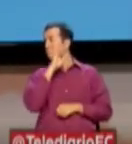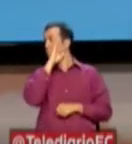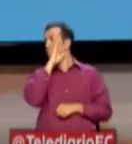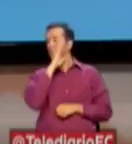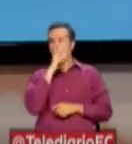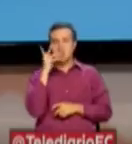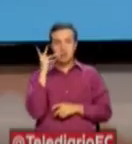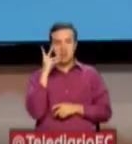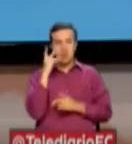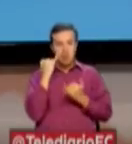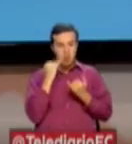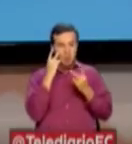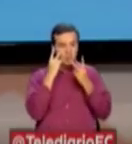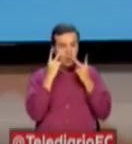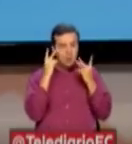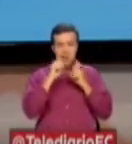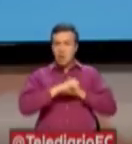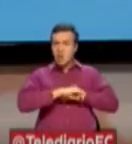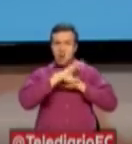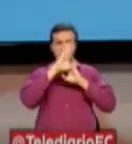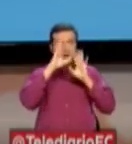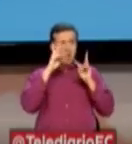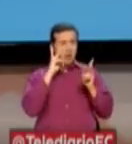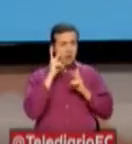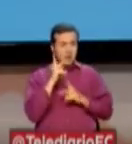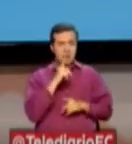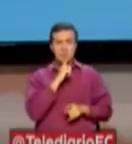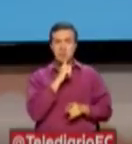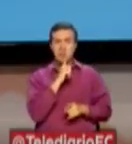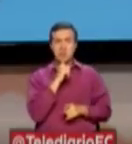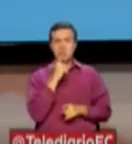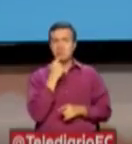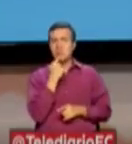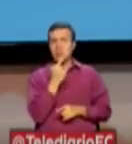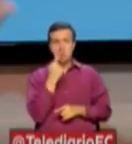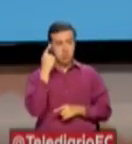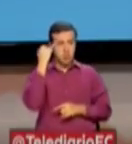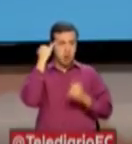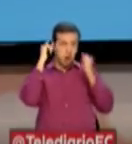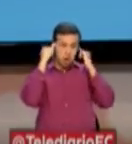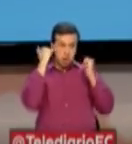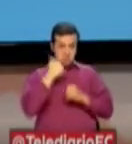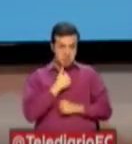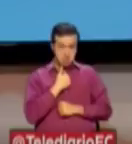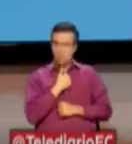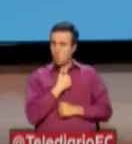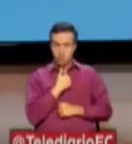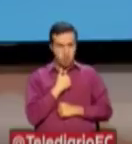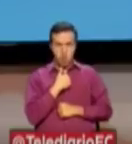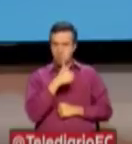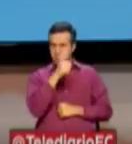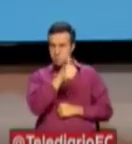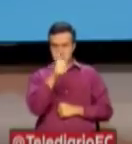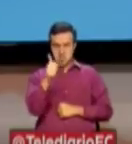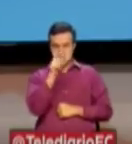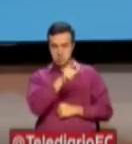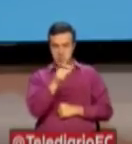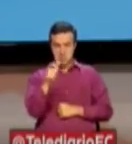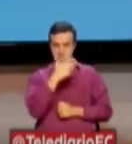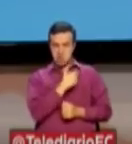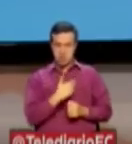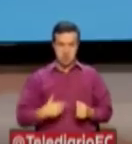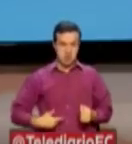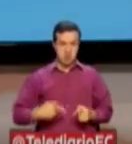alertas claras de en base a pronunciamientos porque no es que estamos nosotros inventando nada en base a los pronunciamientos que ha hecho el